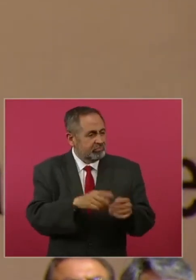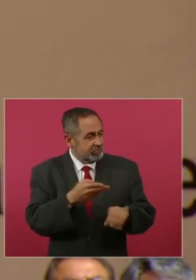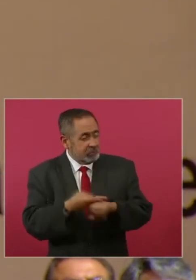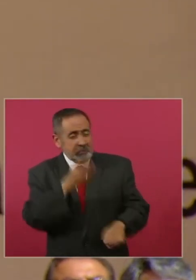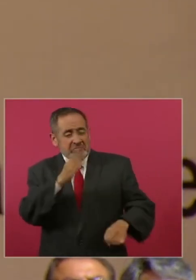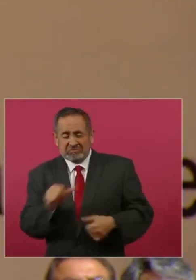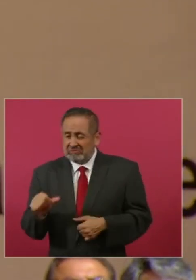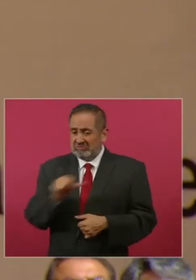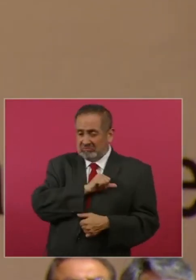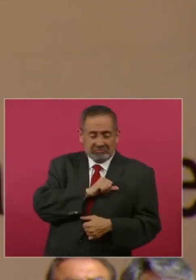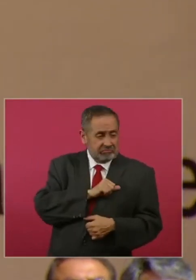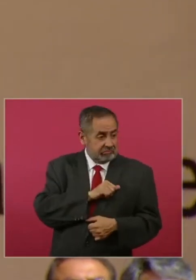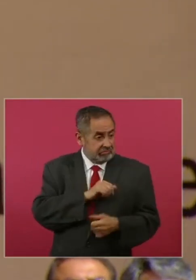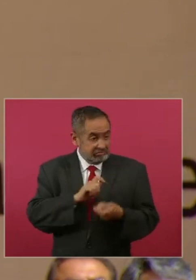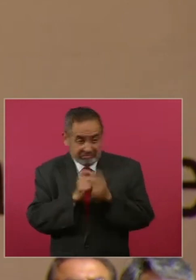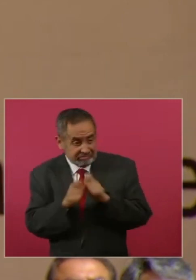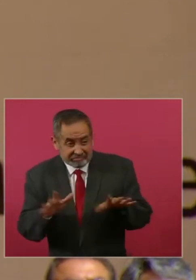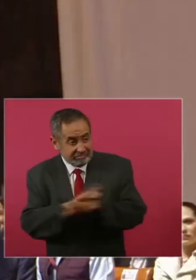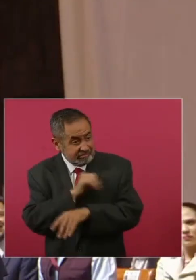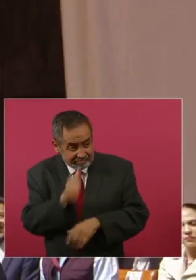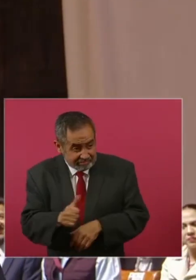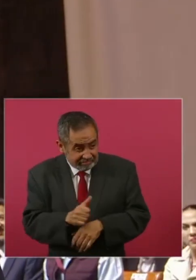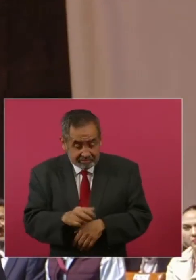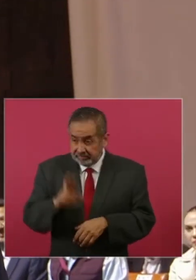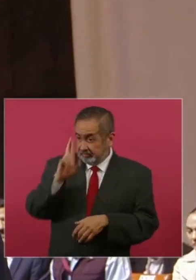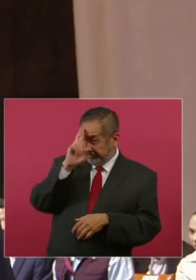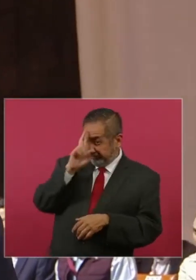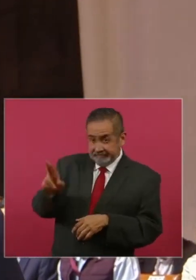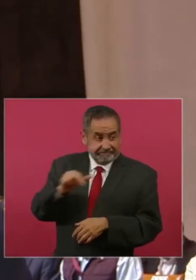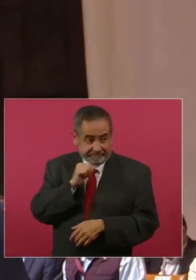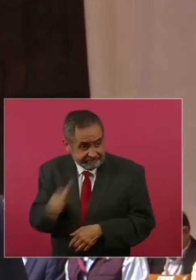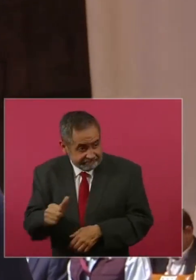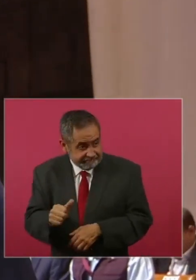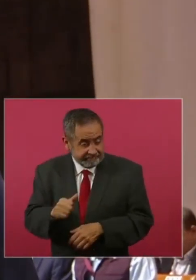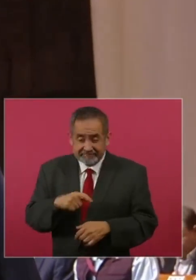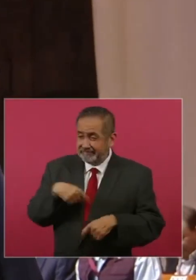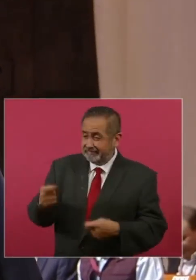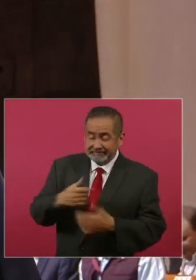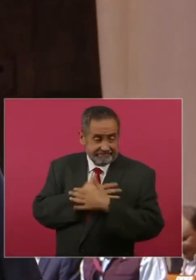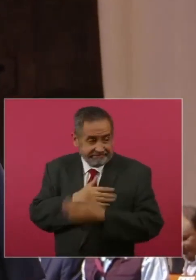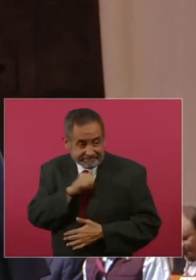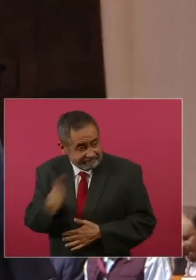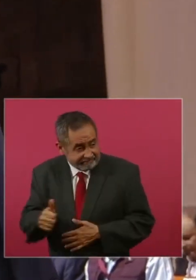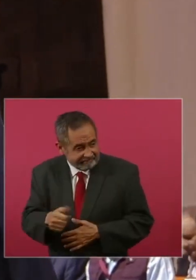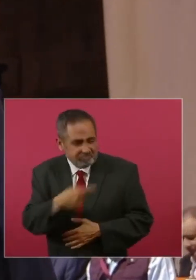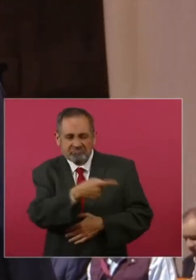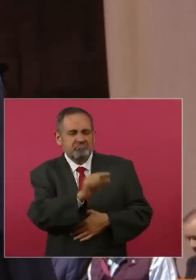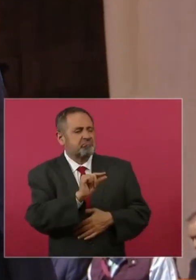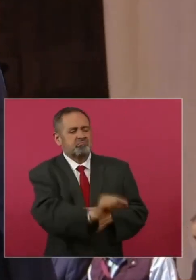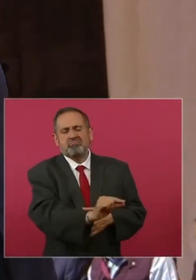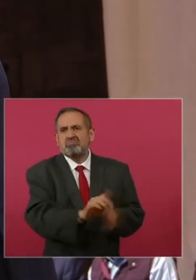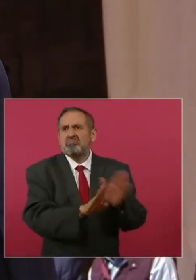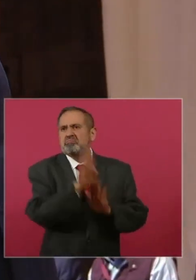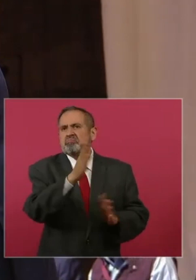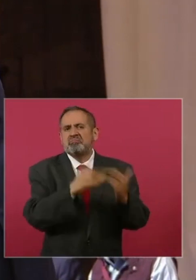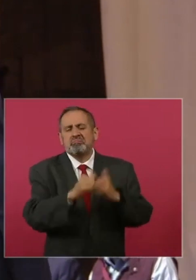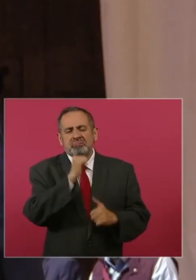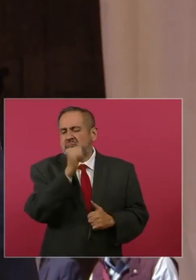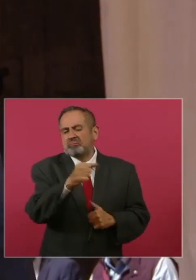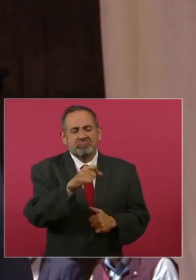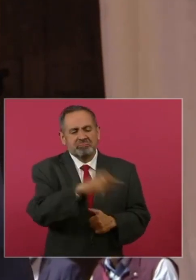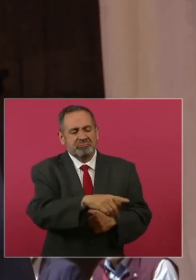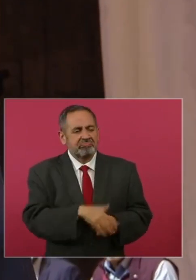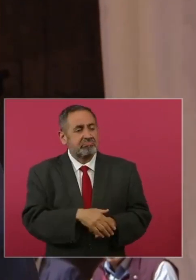you guys y aprenden a respetar really get anywhere if you y amar get away a from sus your semejantes and learn to no